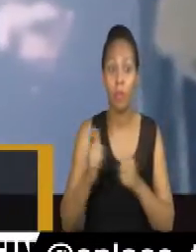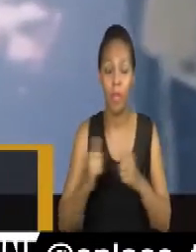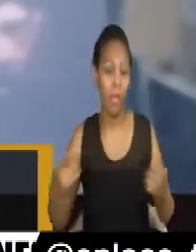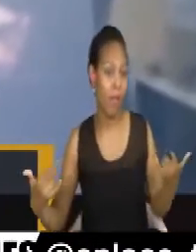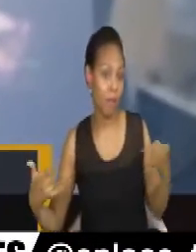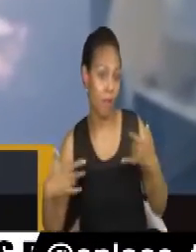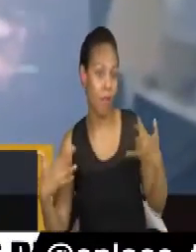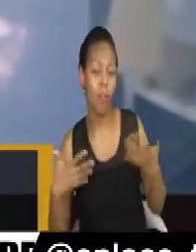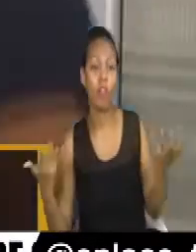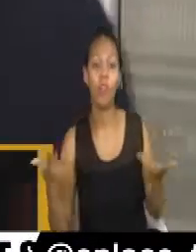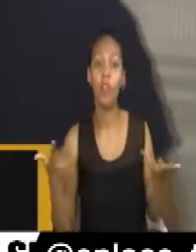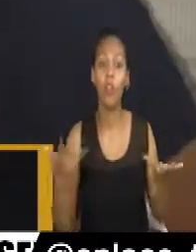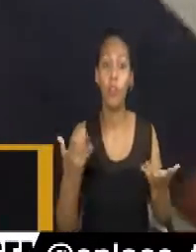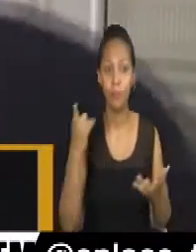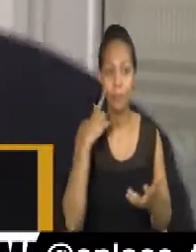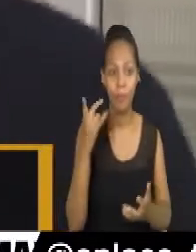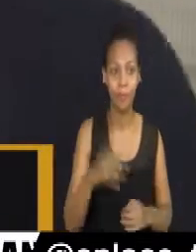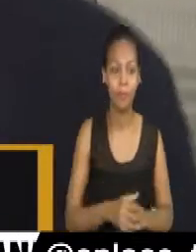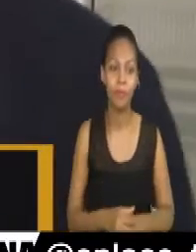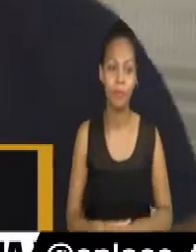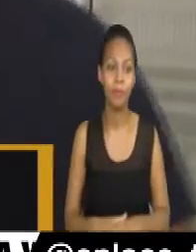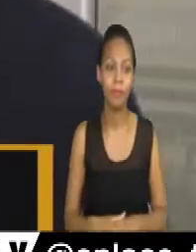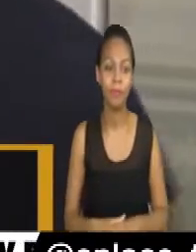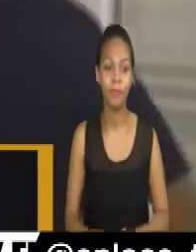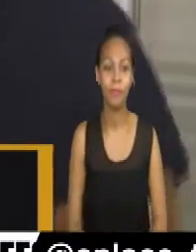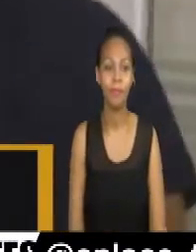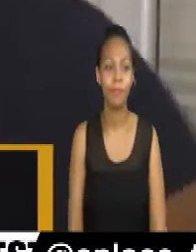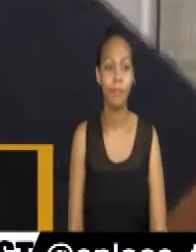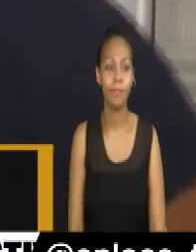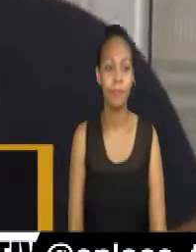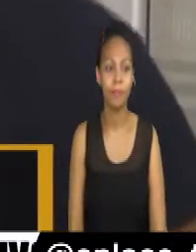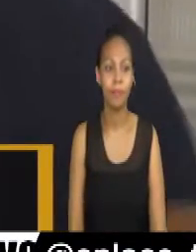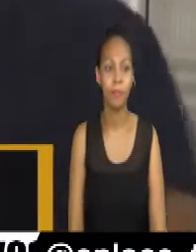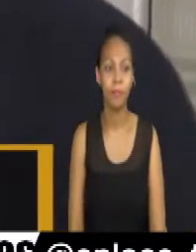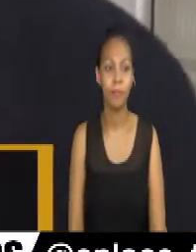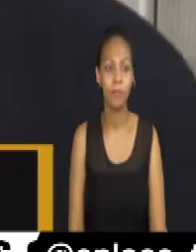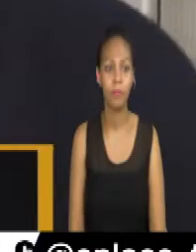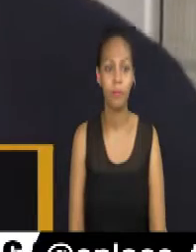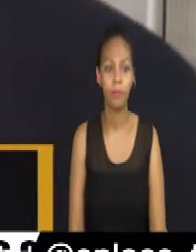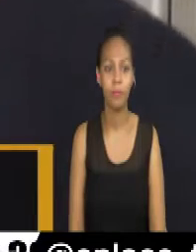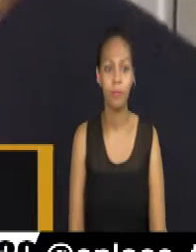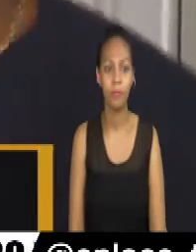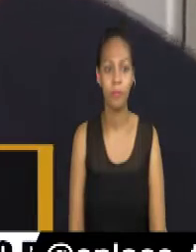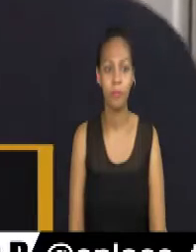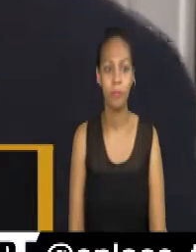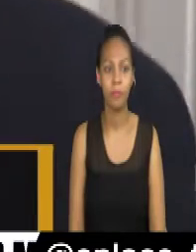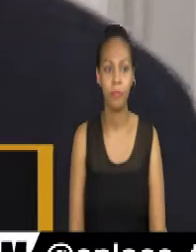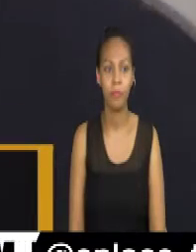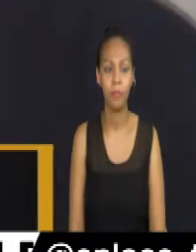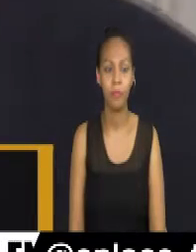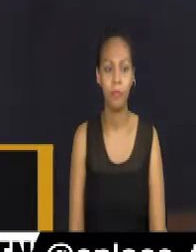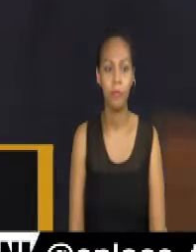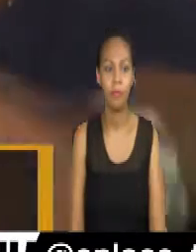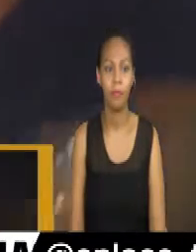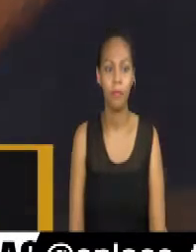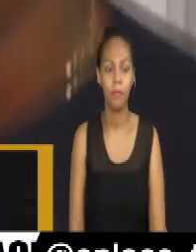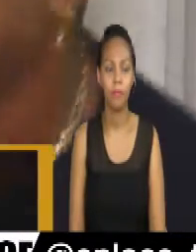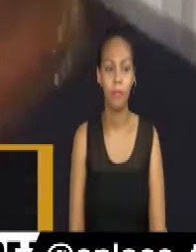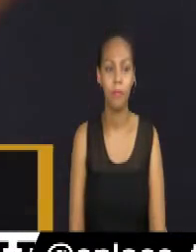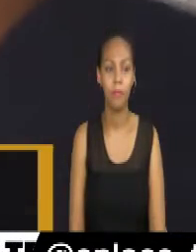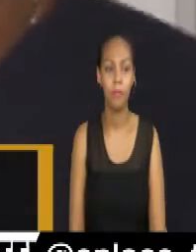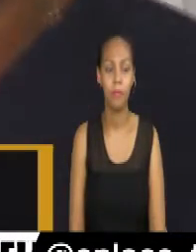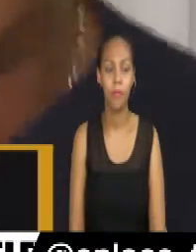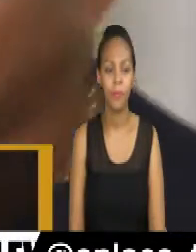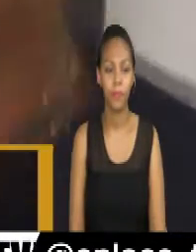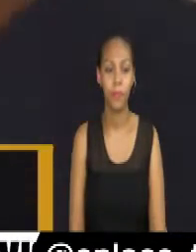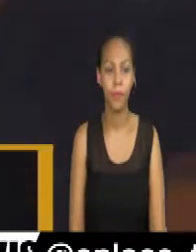Café por un Futuro. Baila pa' atrás, tra, tra, ya baila pa' atrás, tra, tra. Esa nena se viene en reversa, baila y pone